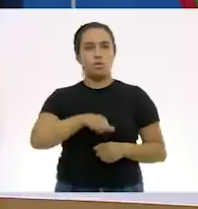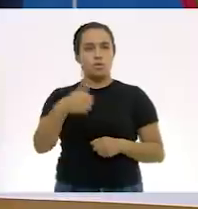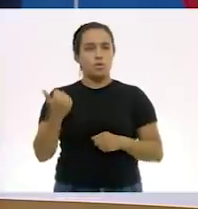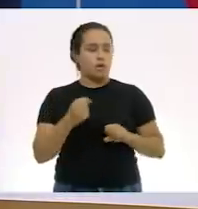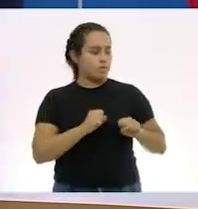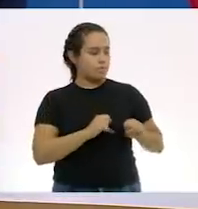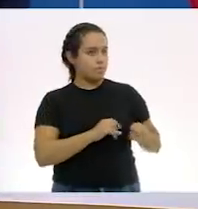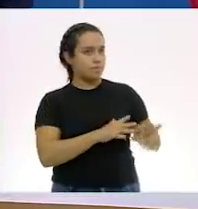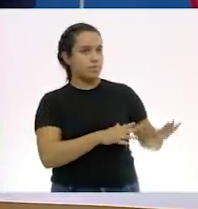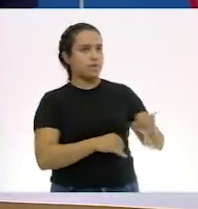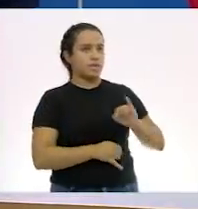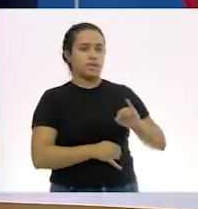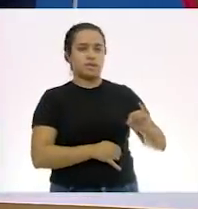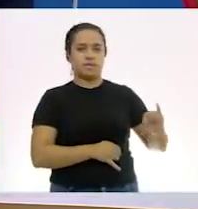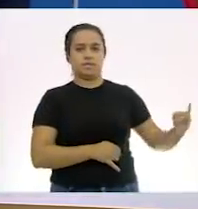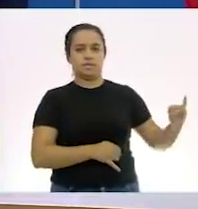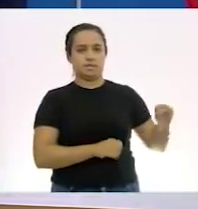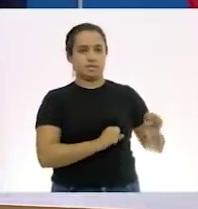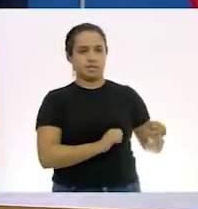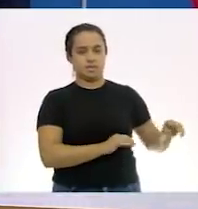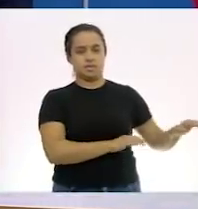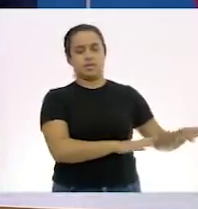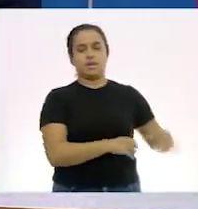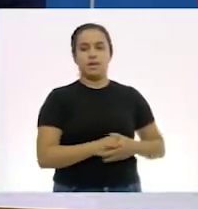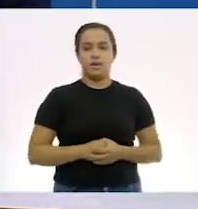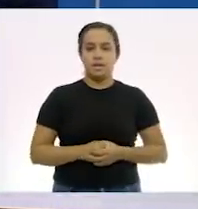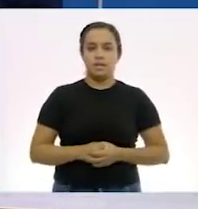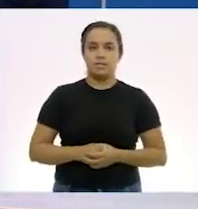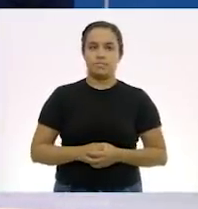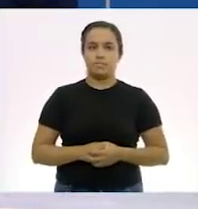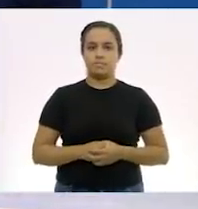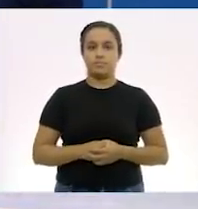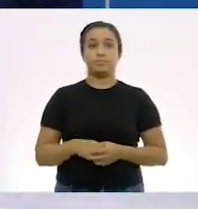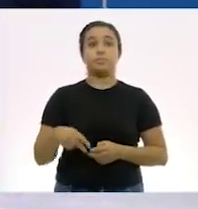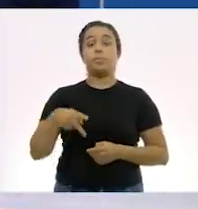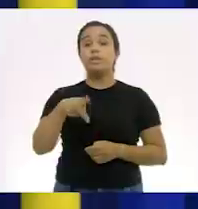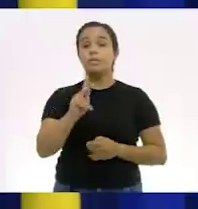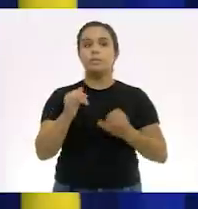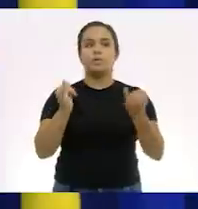movimiento. Vamos a... Primera dirección. Primera dirección. Vamos a hacerlo hacia...